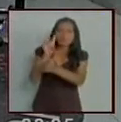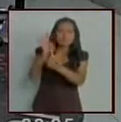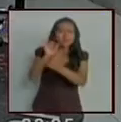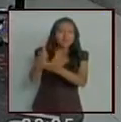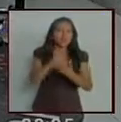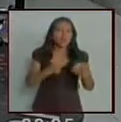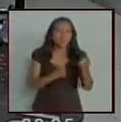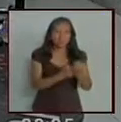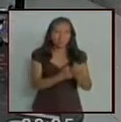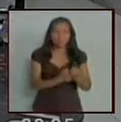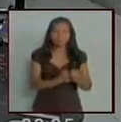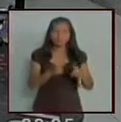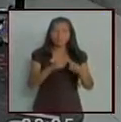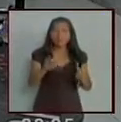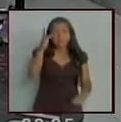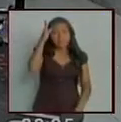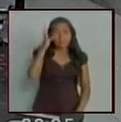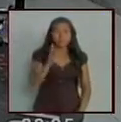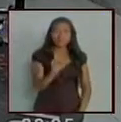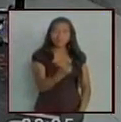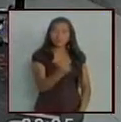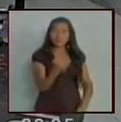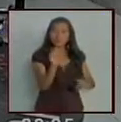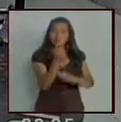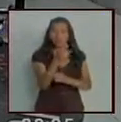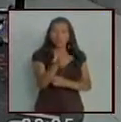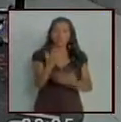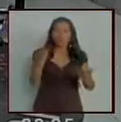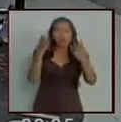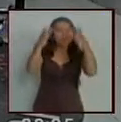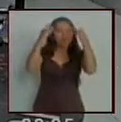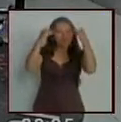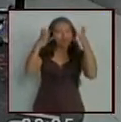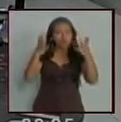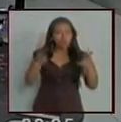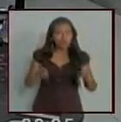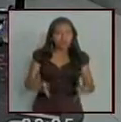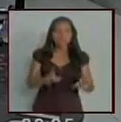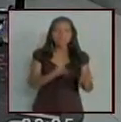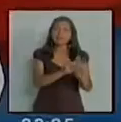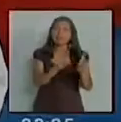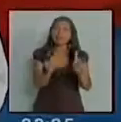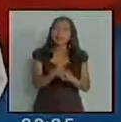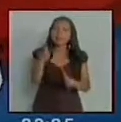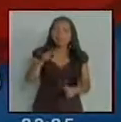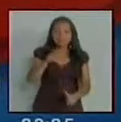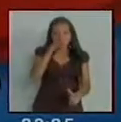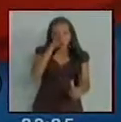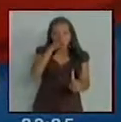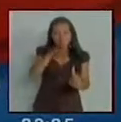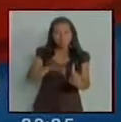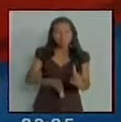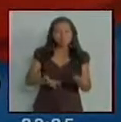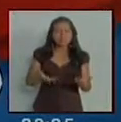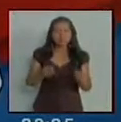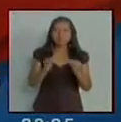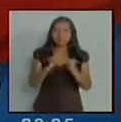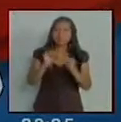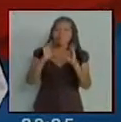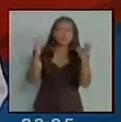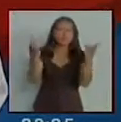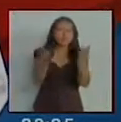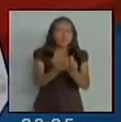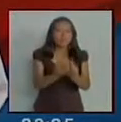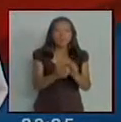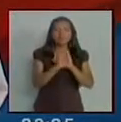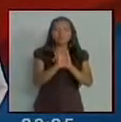cierto? No solamente los padres, ¿no? Aquí yo creo que la sociedad nos involucra. Los maestros, en el caso de la escuela. Los maestros, ¿no? Y en la familia también. En las